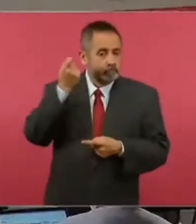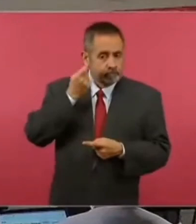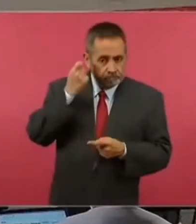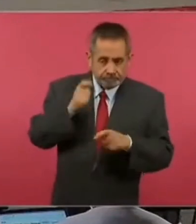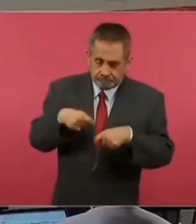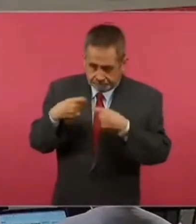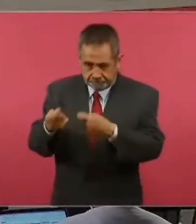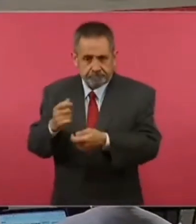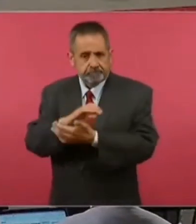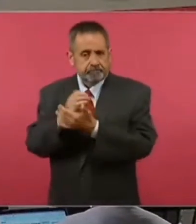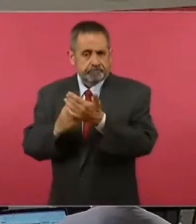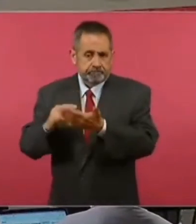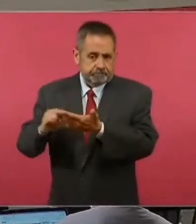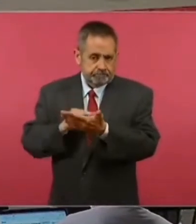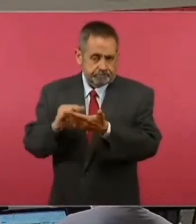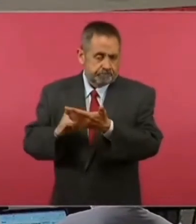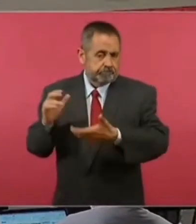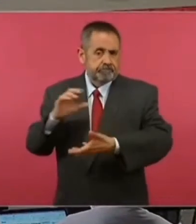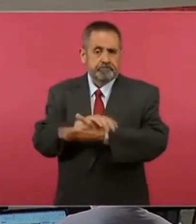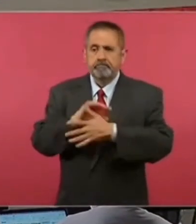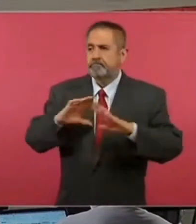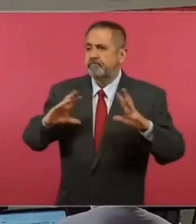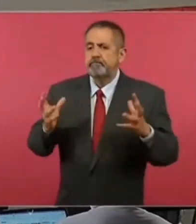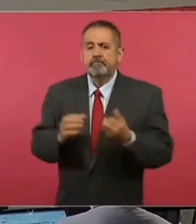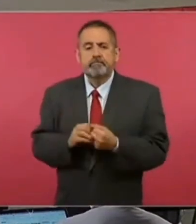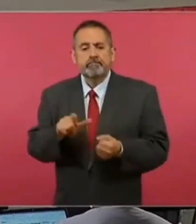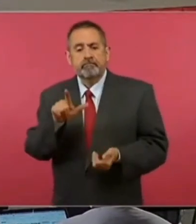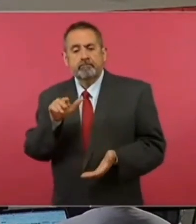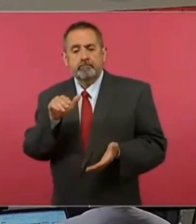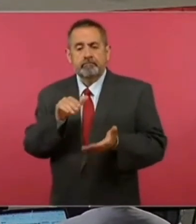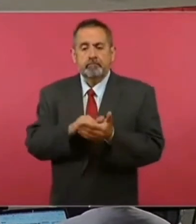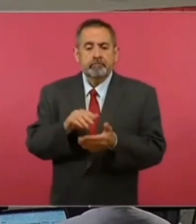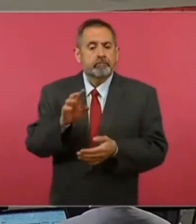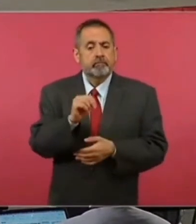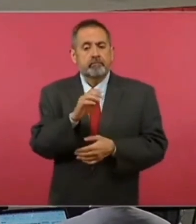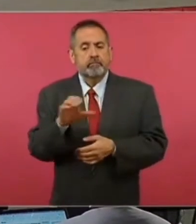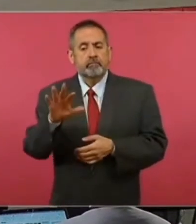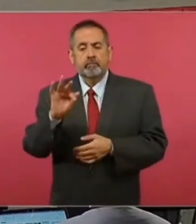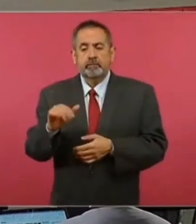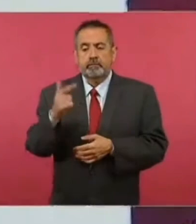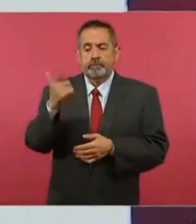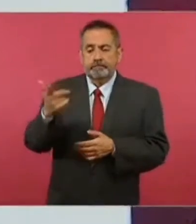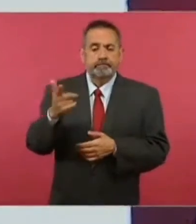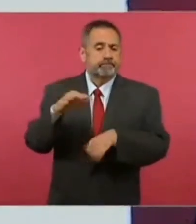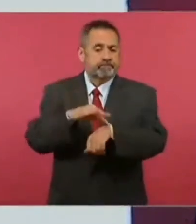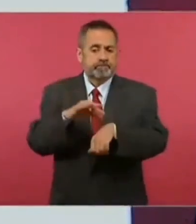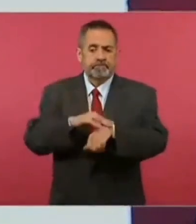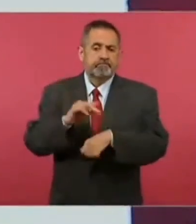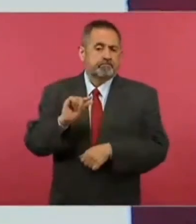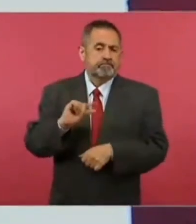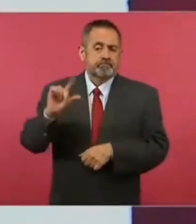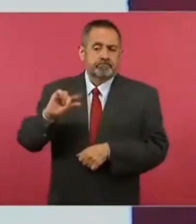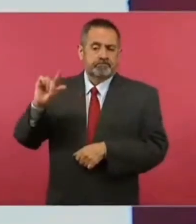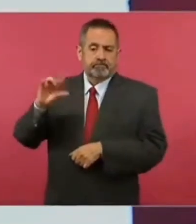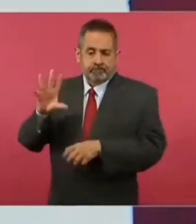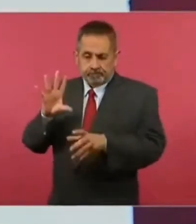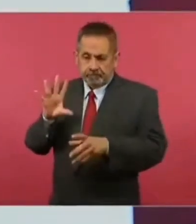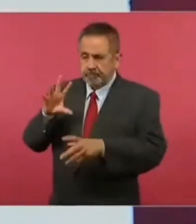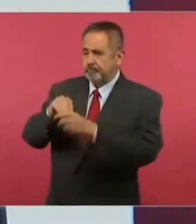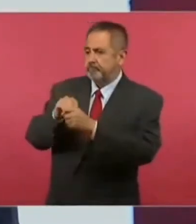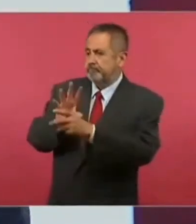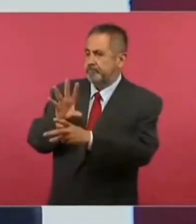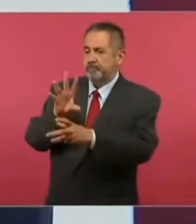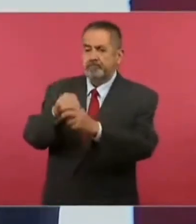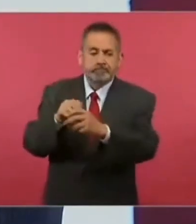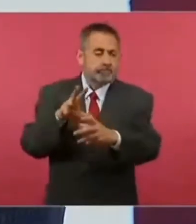y convocatorias que se han hecho ya han sido siete mil novecientos cuarenta y siete médicos especialistas sumados en algunas de estas